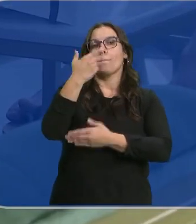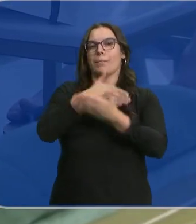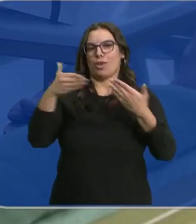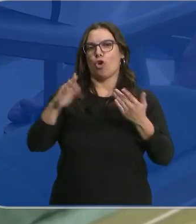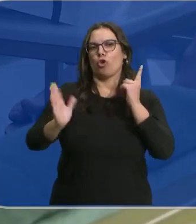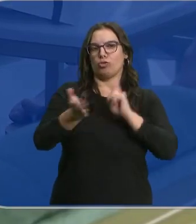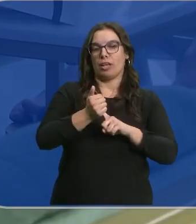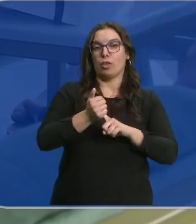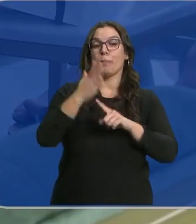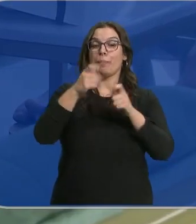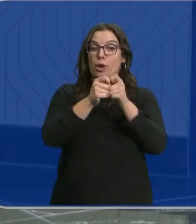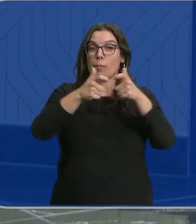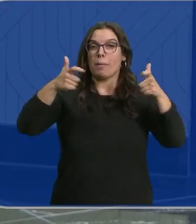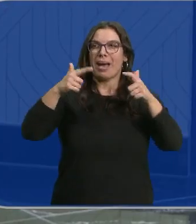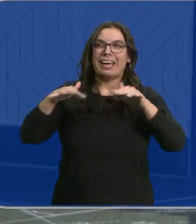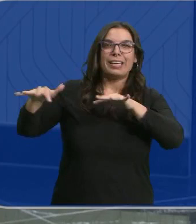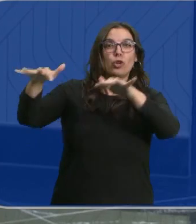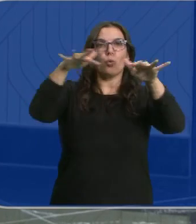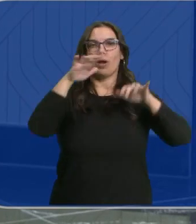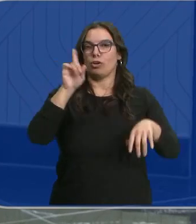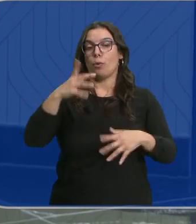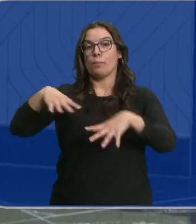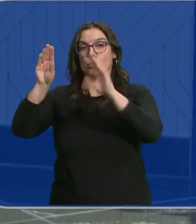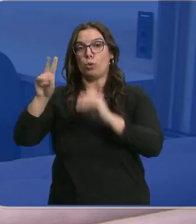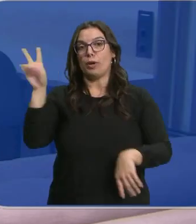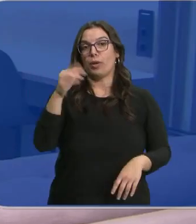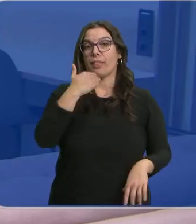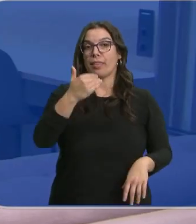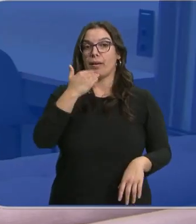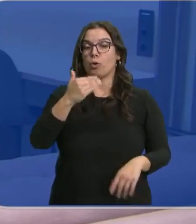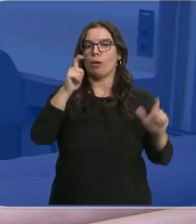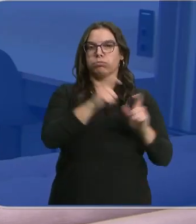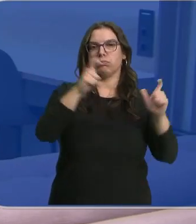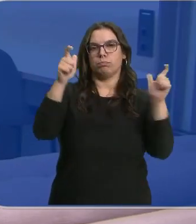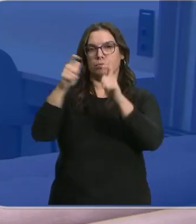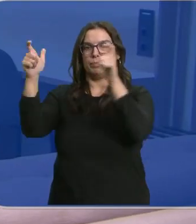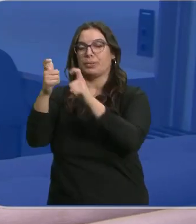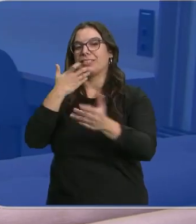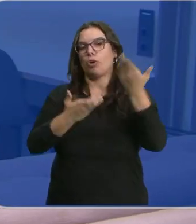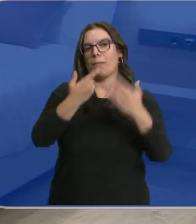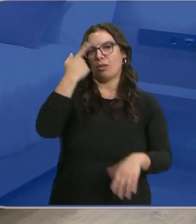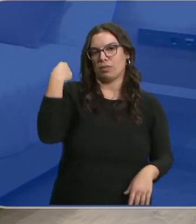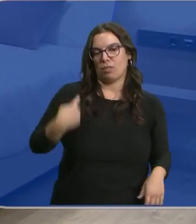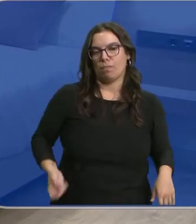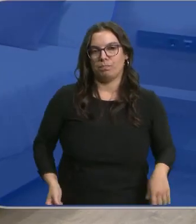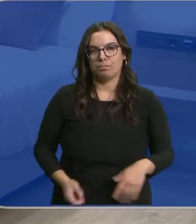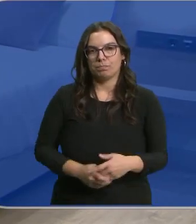estancias, pero ese crecimiento no fue uniforme. Burgos, Valladolid y Zamora redujeron las cifras de 2022.